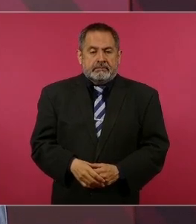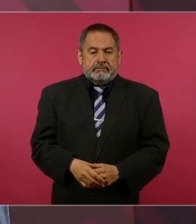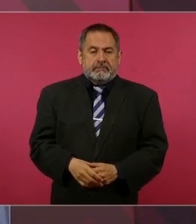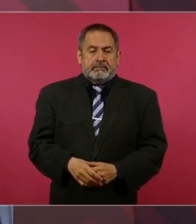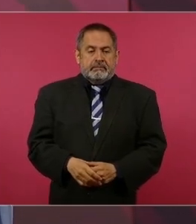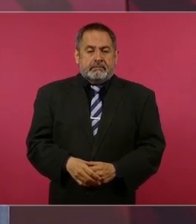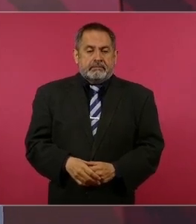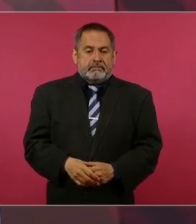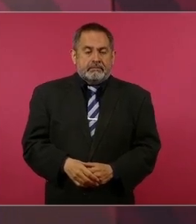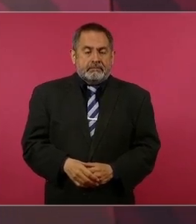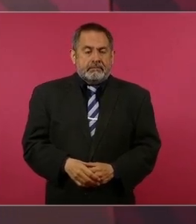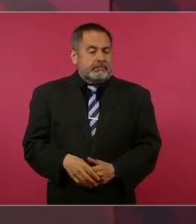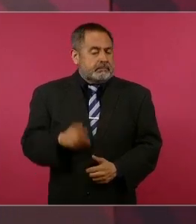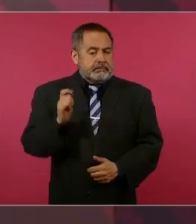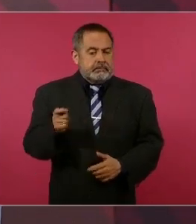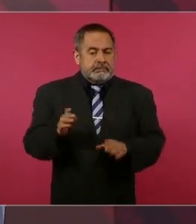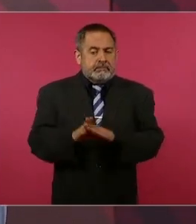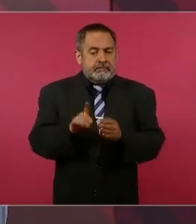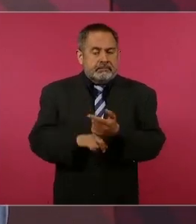Entonces,